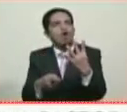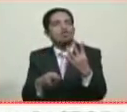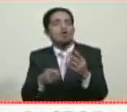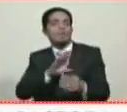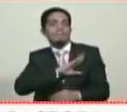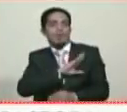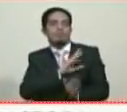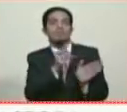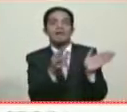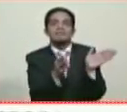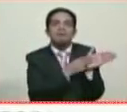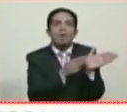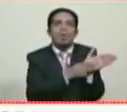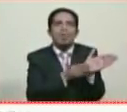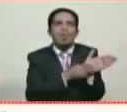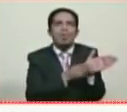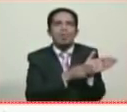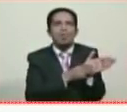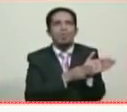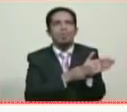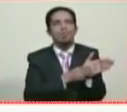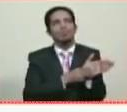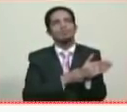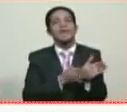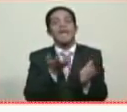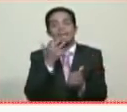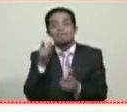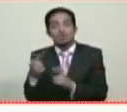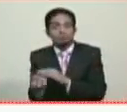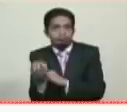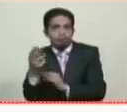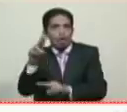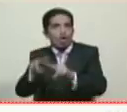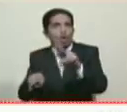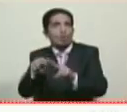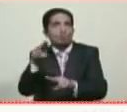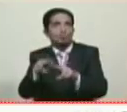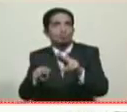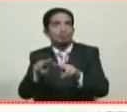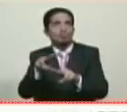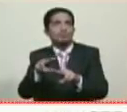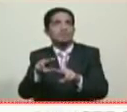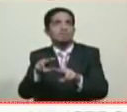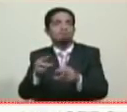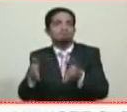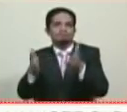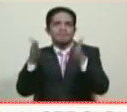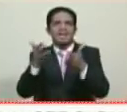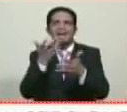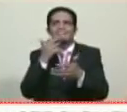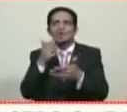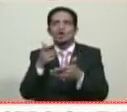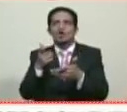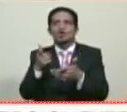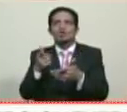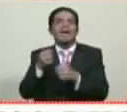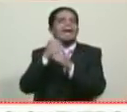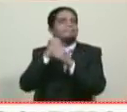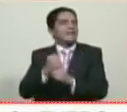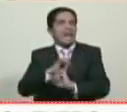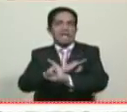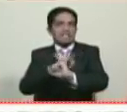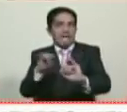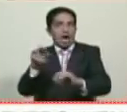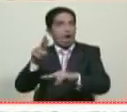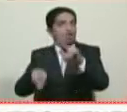Social. Cuando se construye un hospital, no se espera terminar de construirlo para adquirir los materiales, sino que